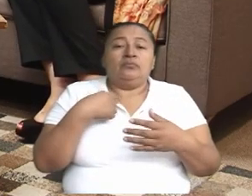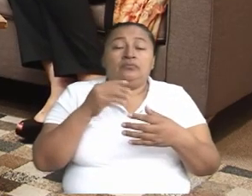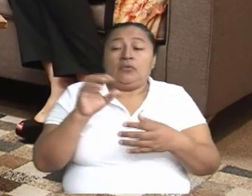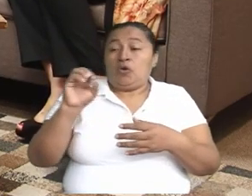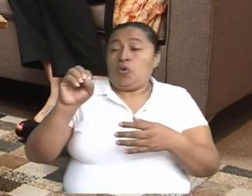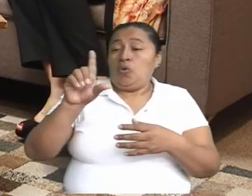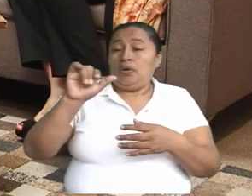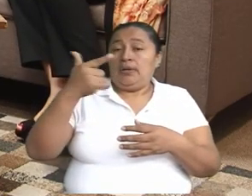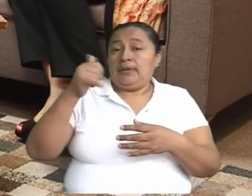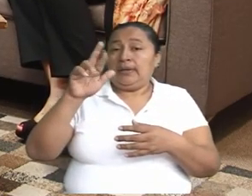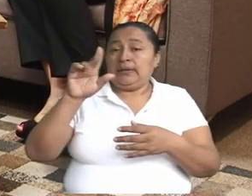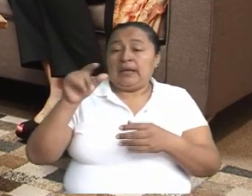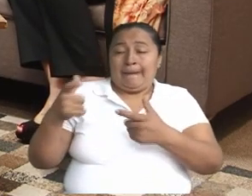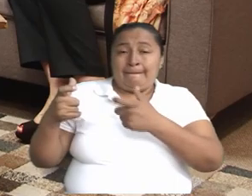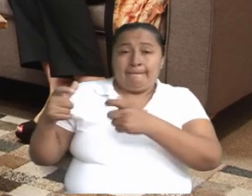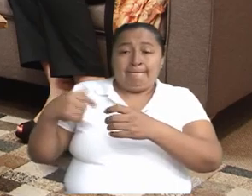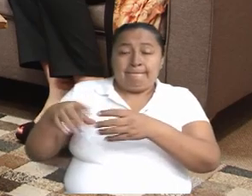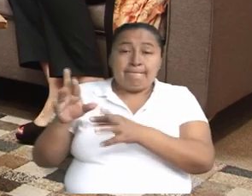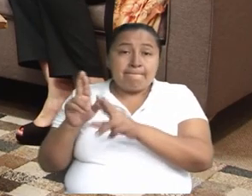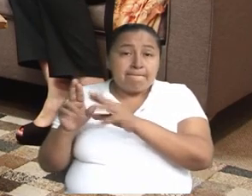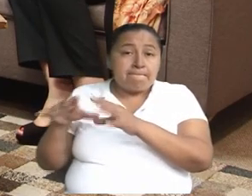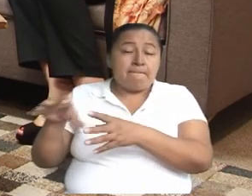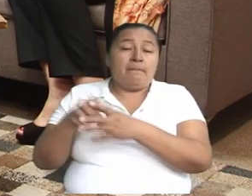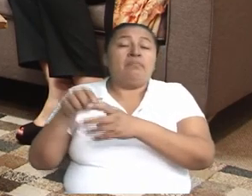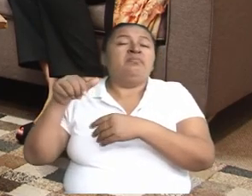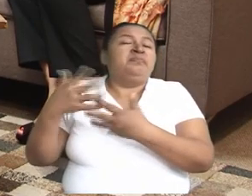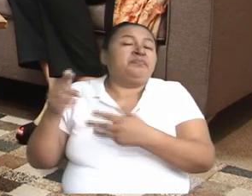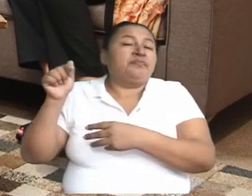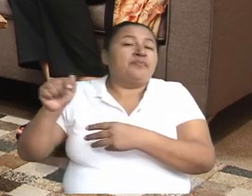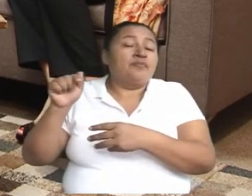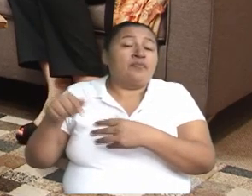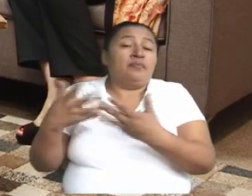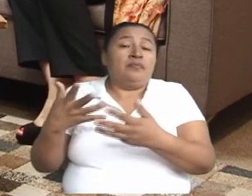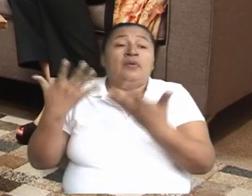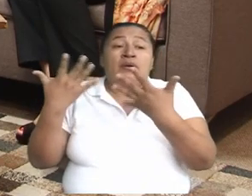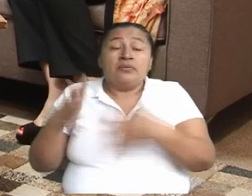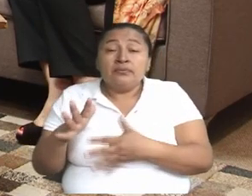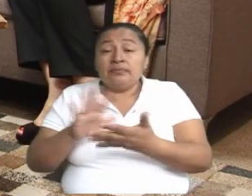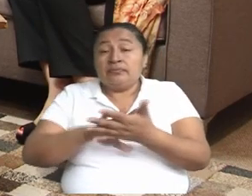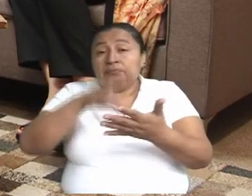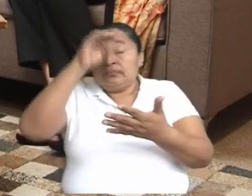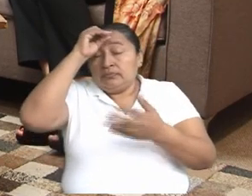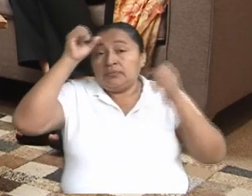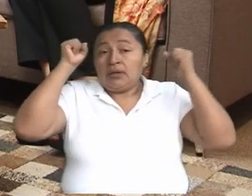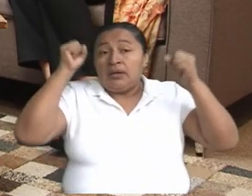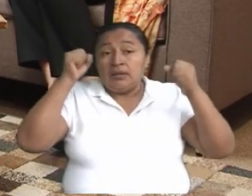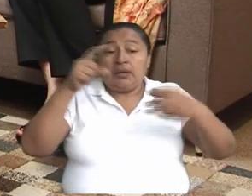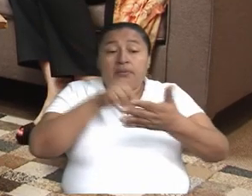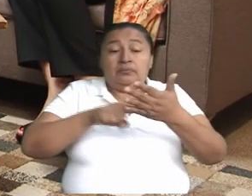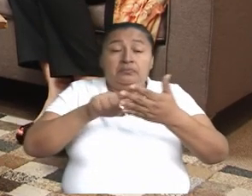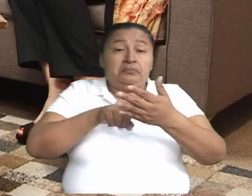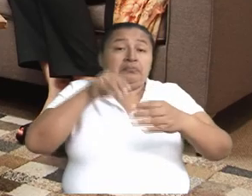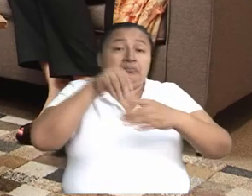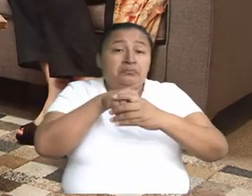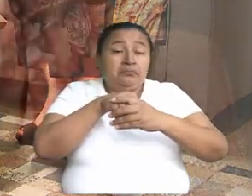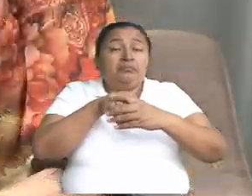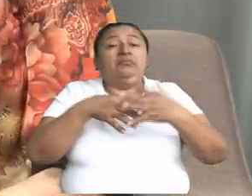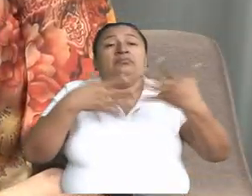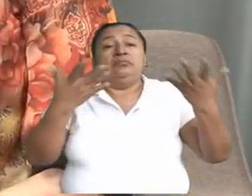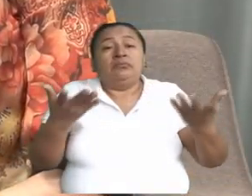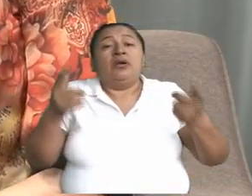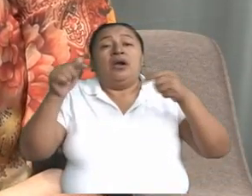oligarquía ha sido precisamente que si ya aprendimos a ganarles en las urnas, pues